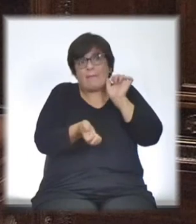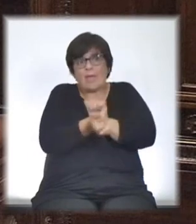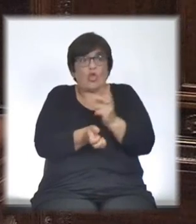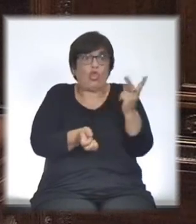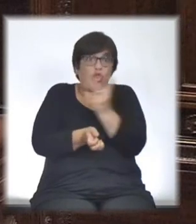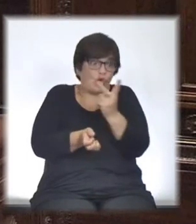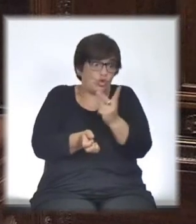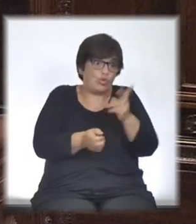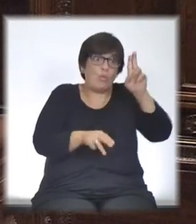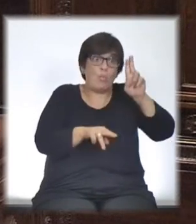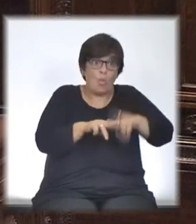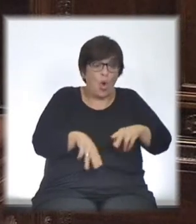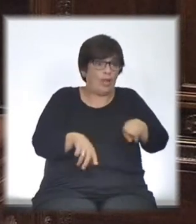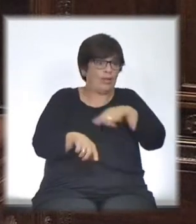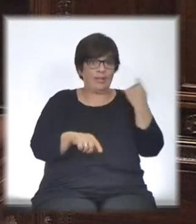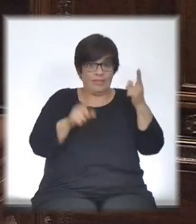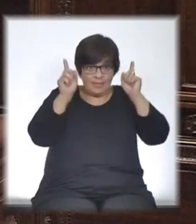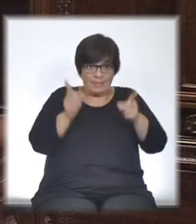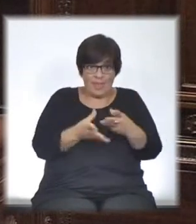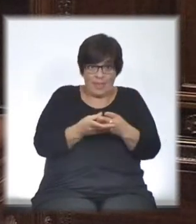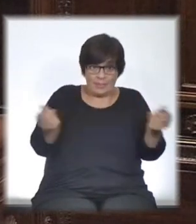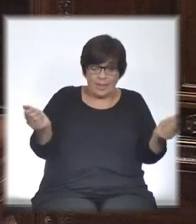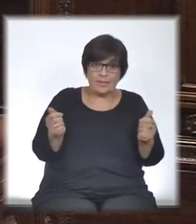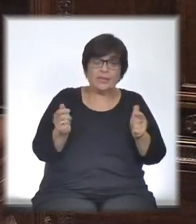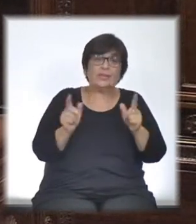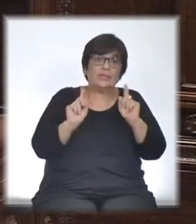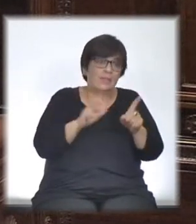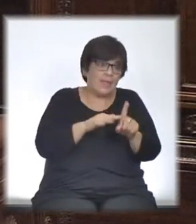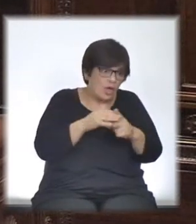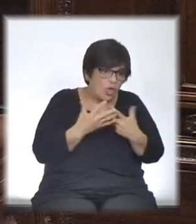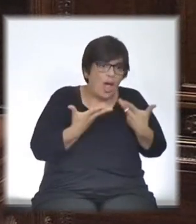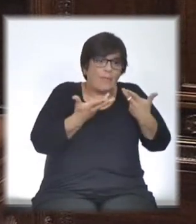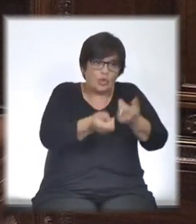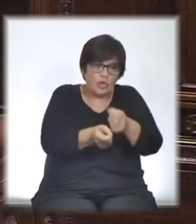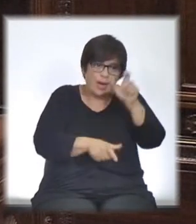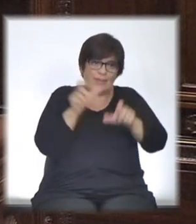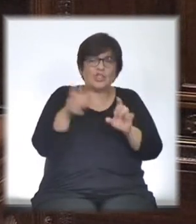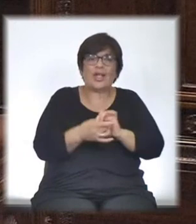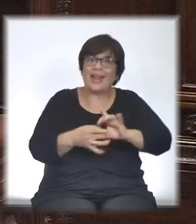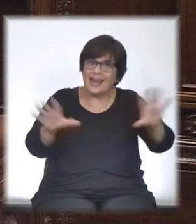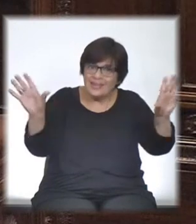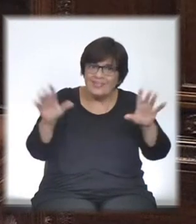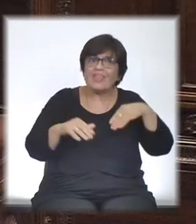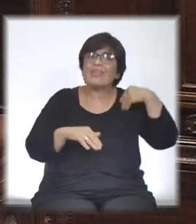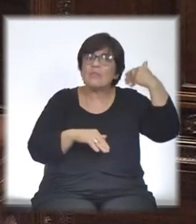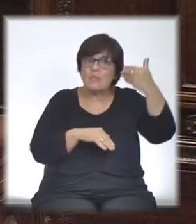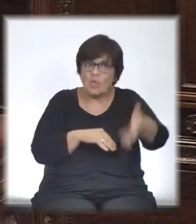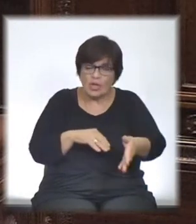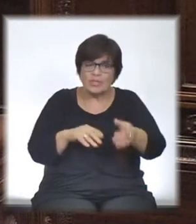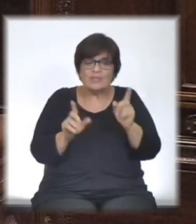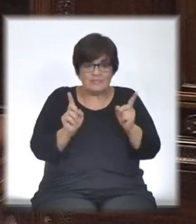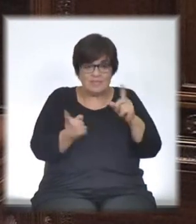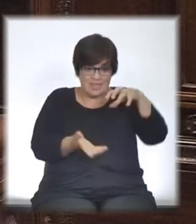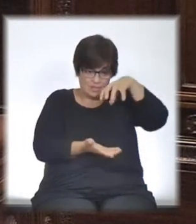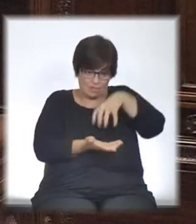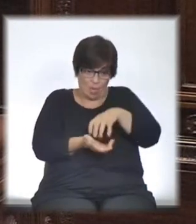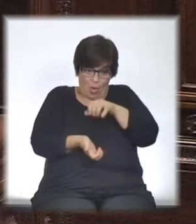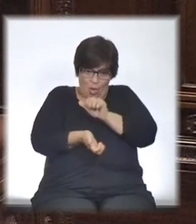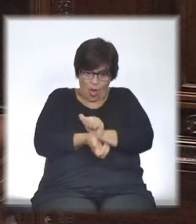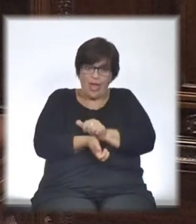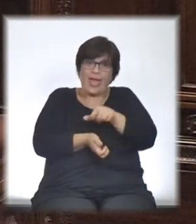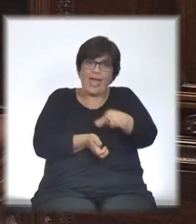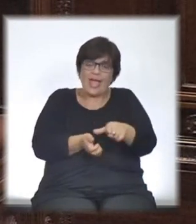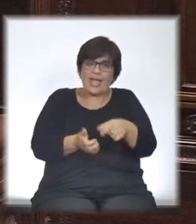presos, muertos o desaparecidos. Se rodeó a los liberados. Las cárceles fueron en sí mismas centros